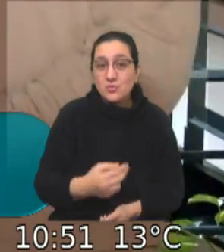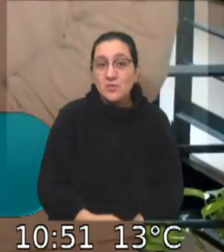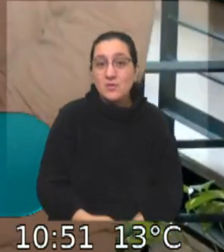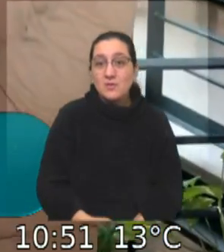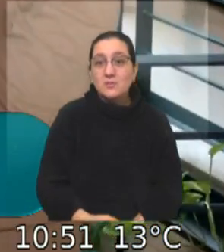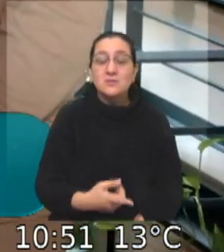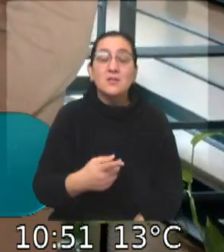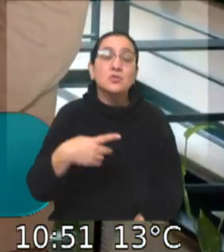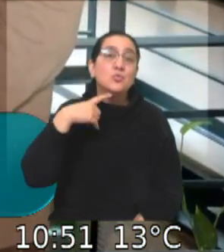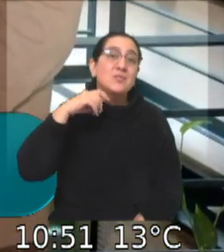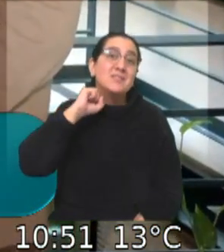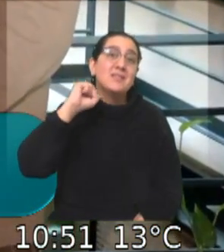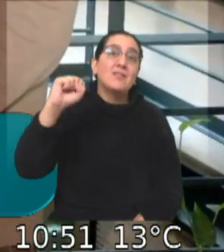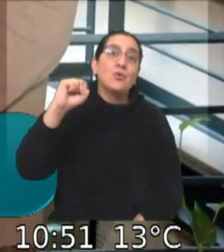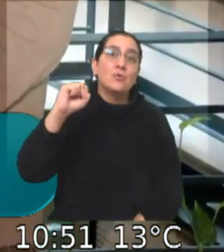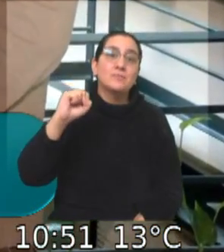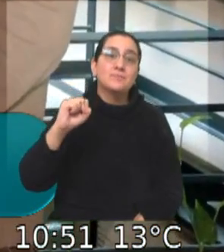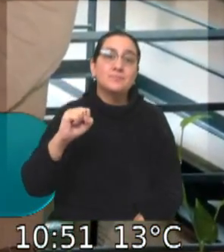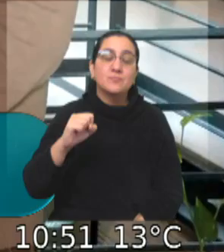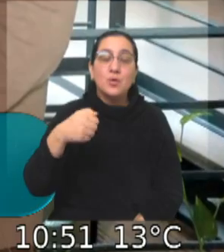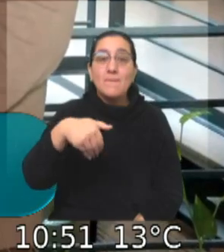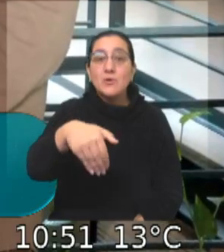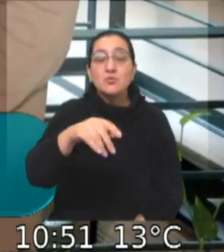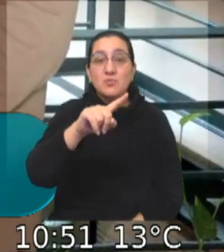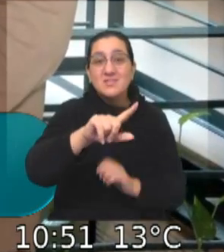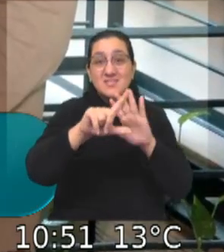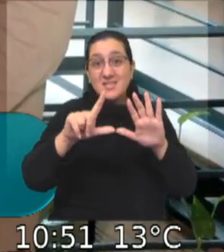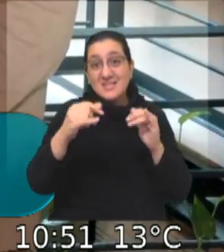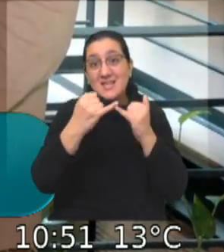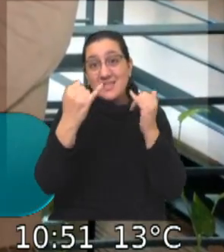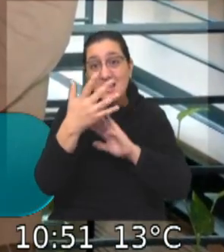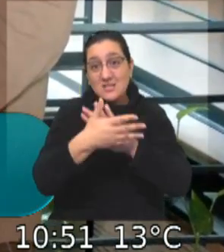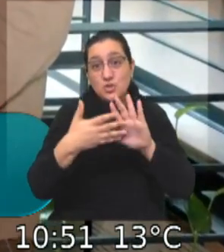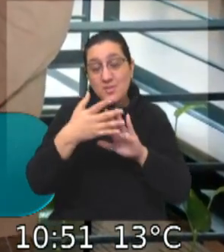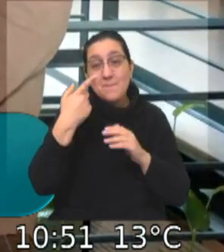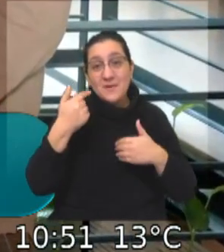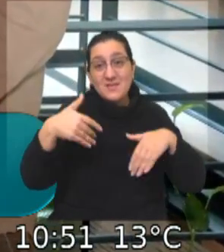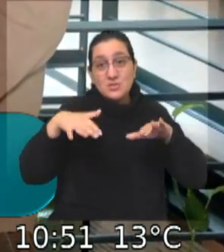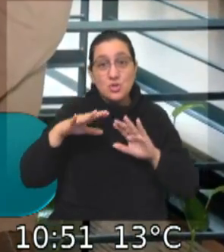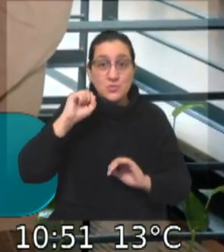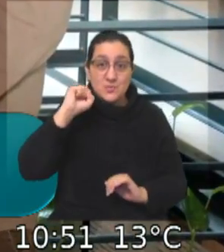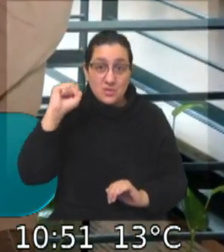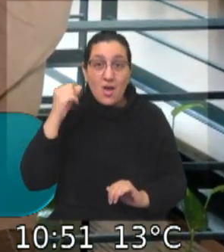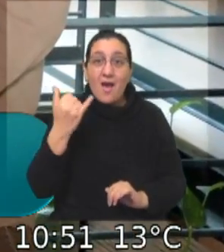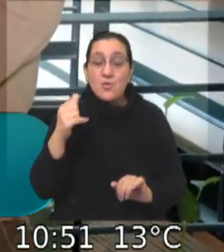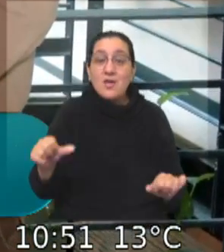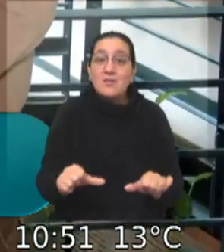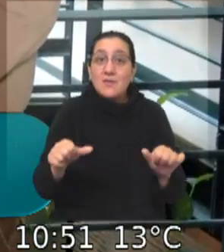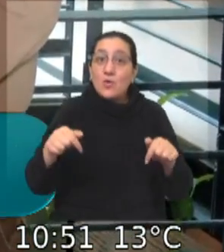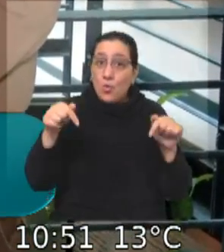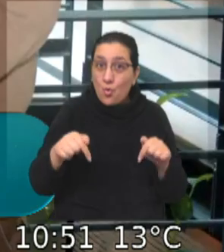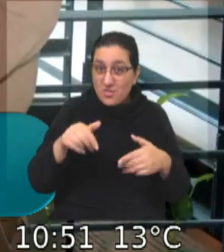del suicidio a propósito del próximo 17, que será el Día Nacional de la Prevención. Hay una actividad hoy,